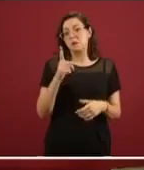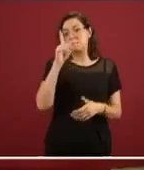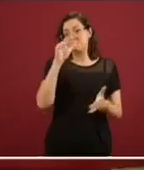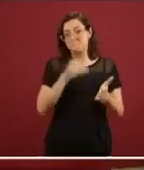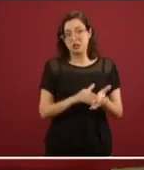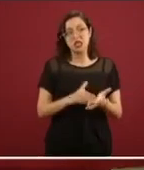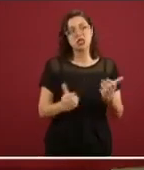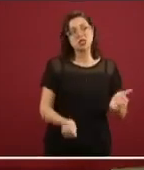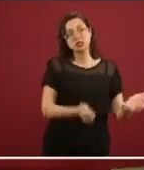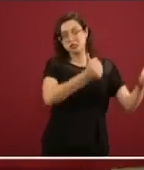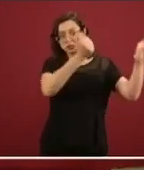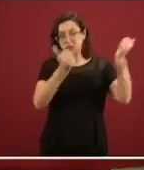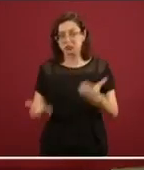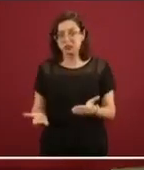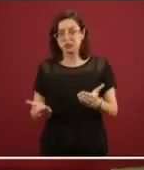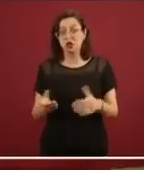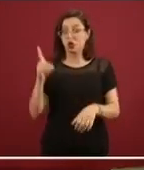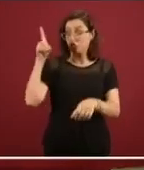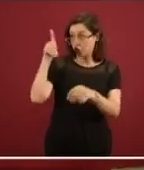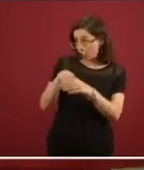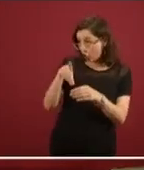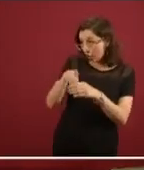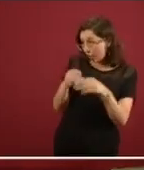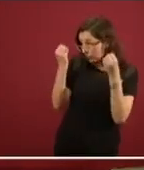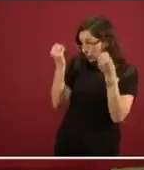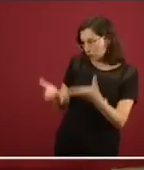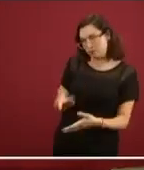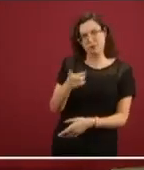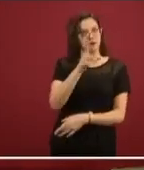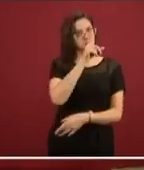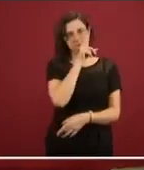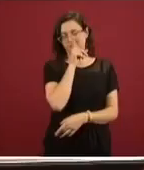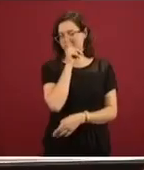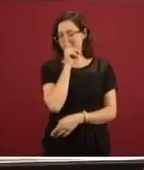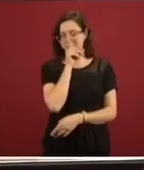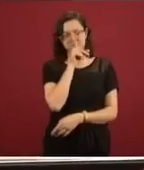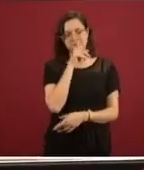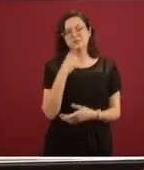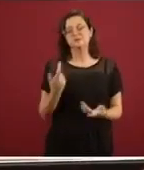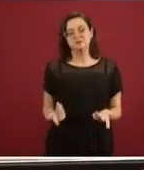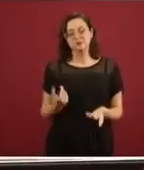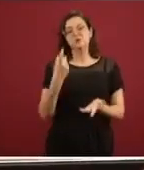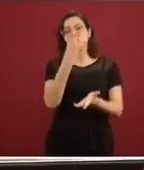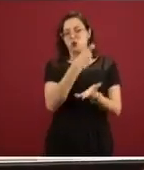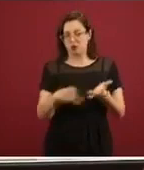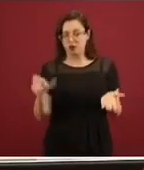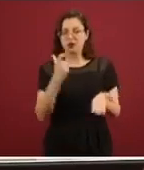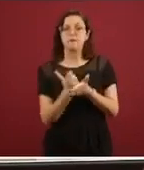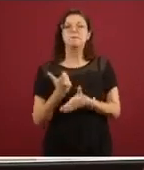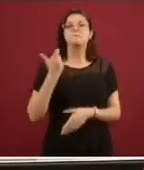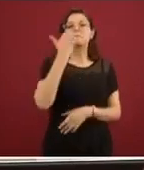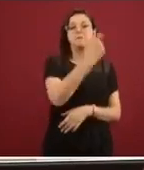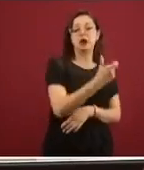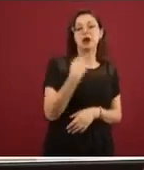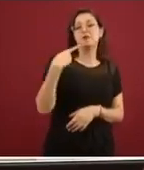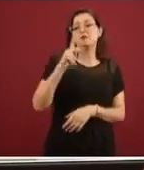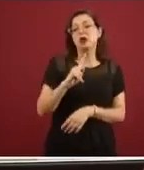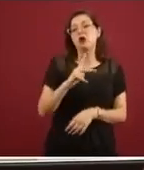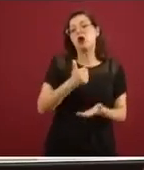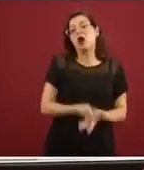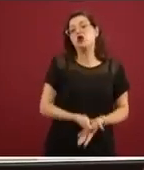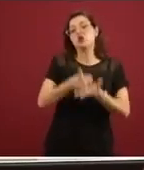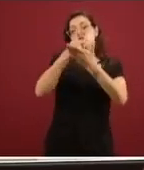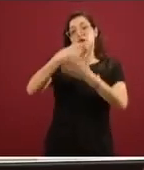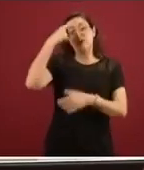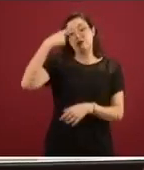1,000 ventiladores. No es un donativo, tiene que quedar esto claro, eventualmente tendrán que comprarse, pero es una facilitación